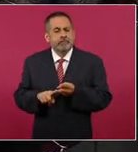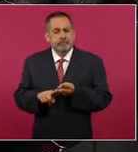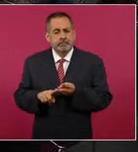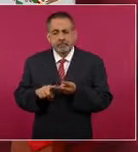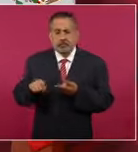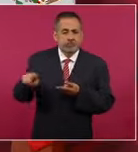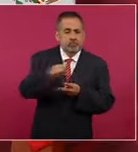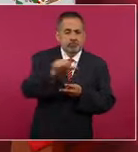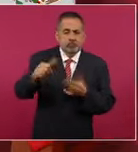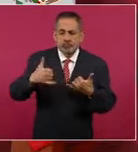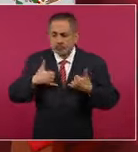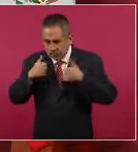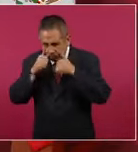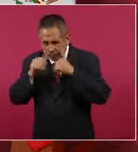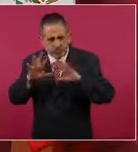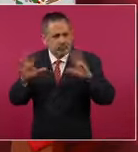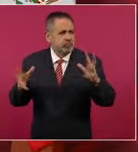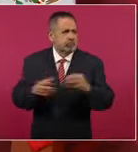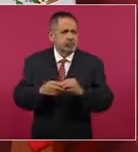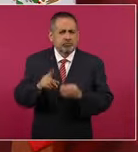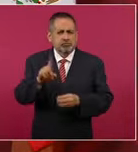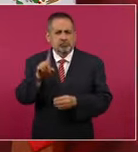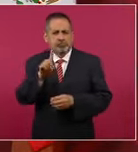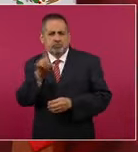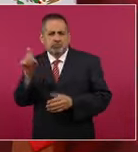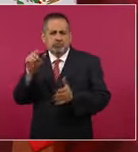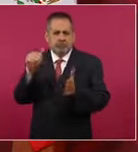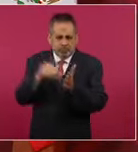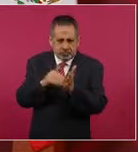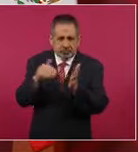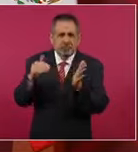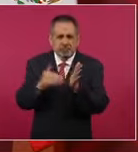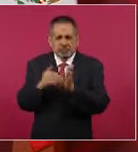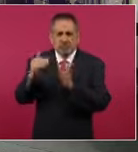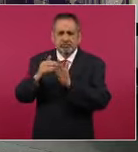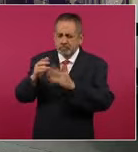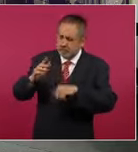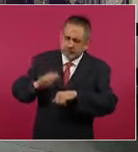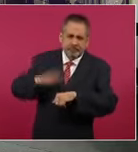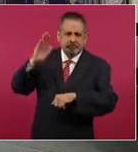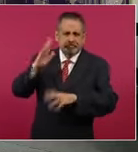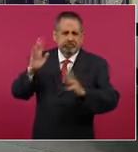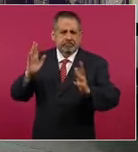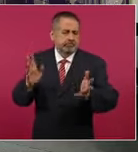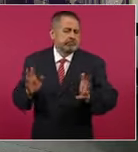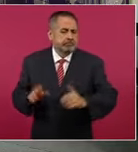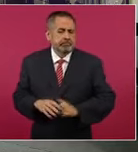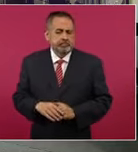atención a los jóvenes deben de ser como 100 mil millones más. Pero bueno,